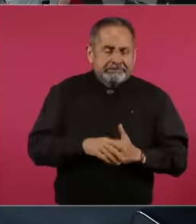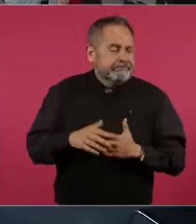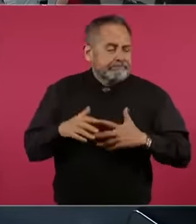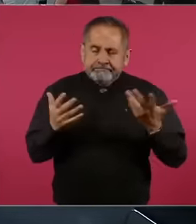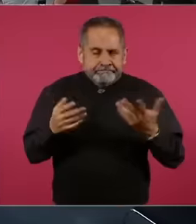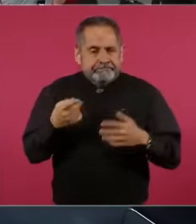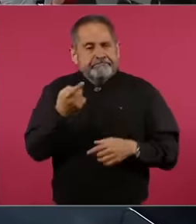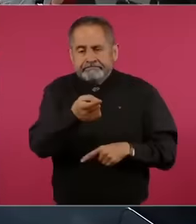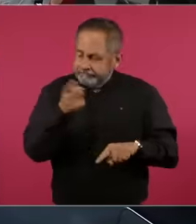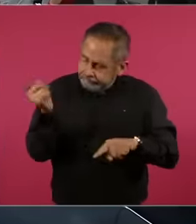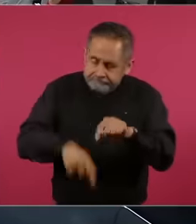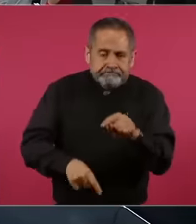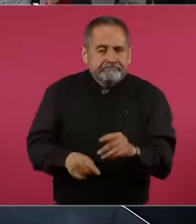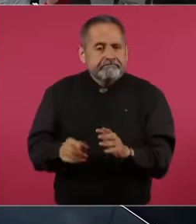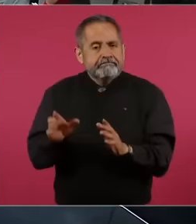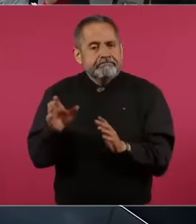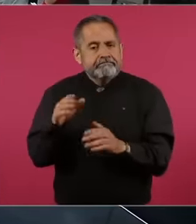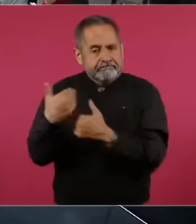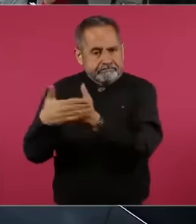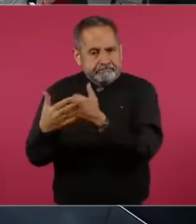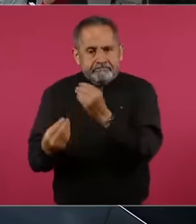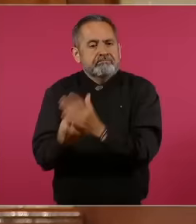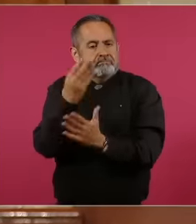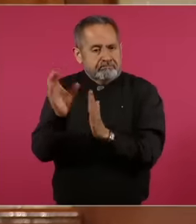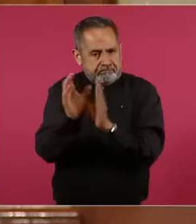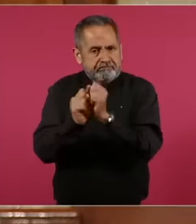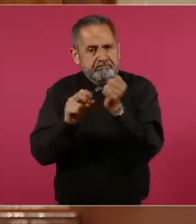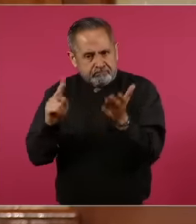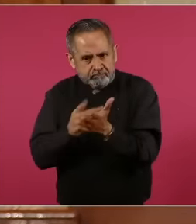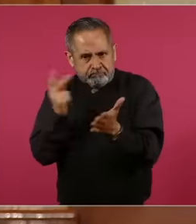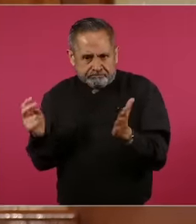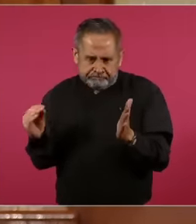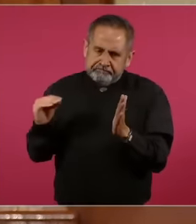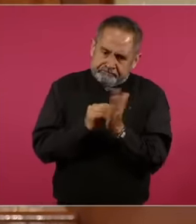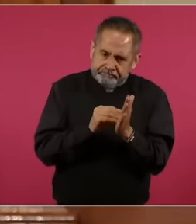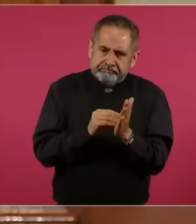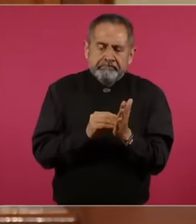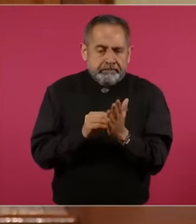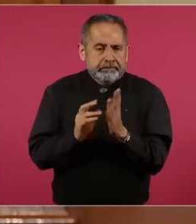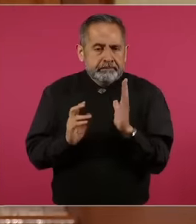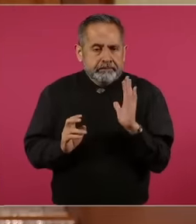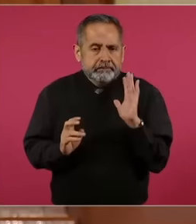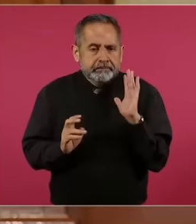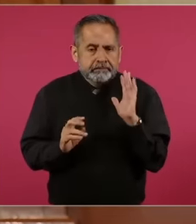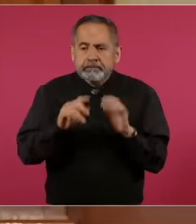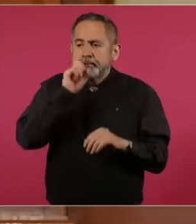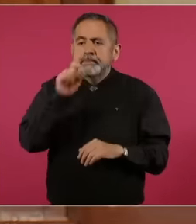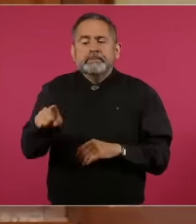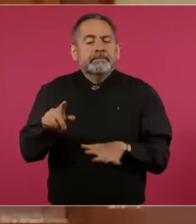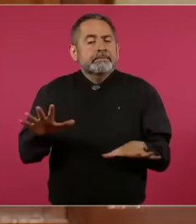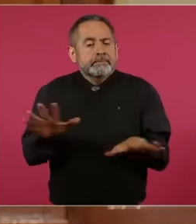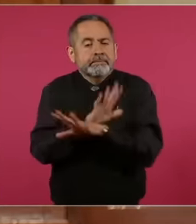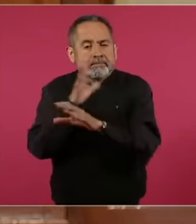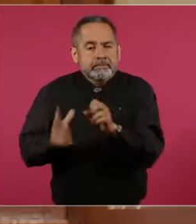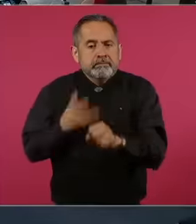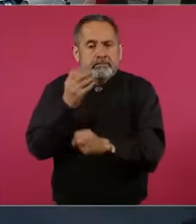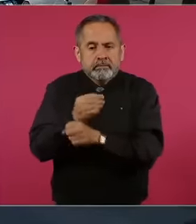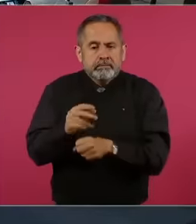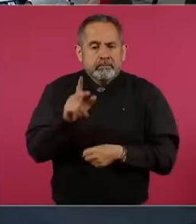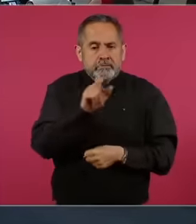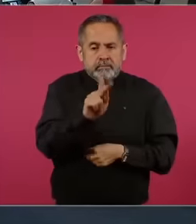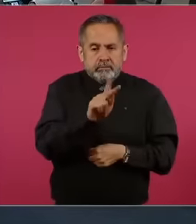Entonces, está la reforma del Poder